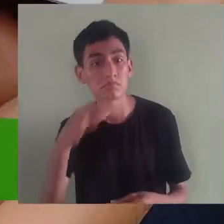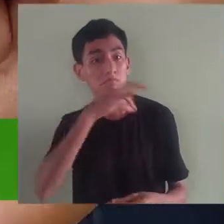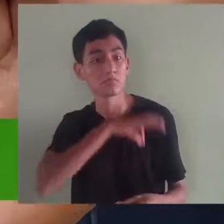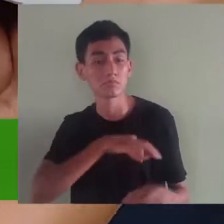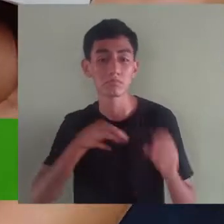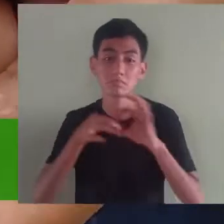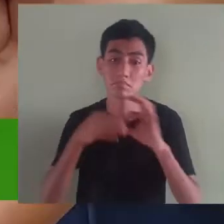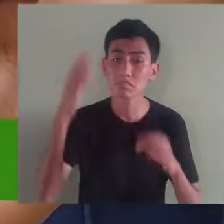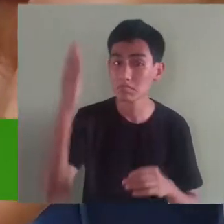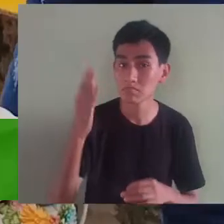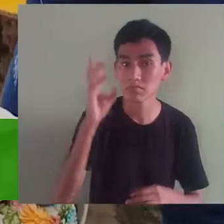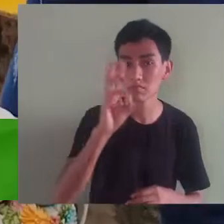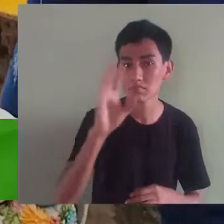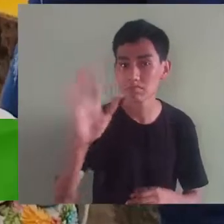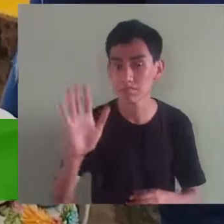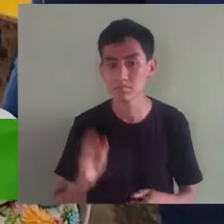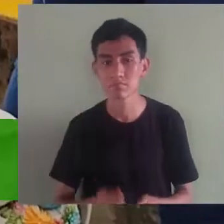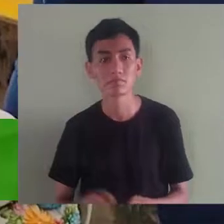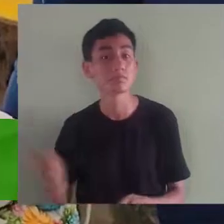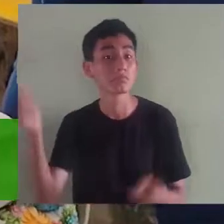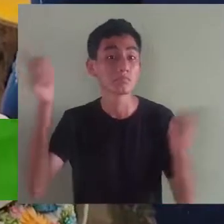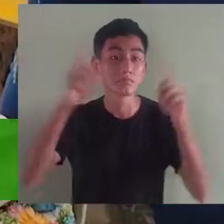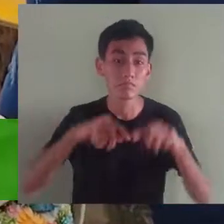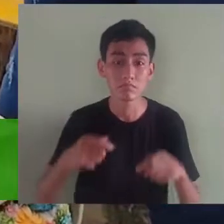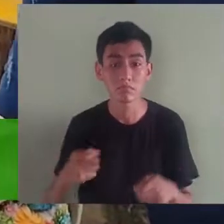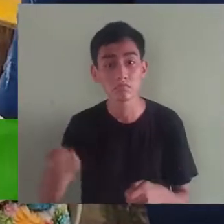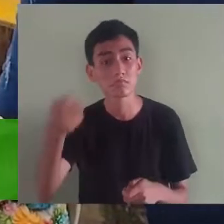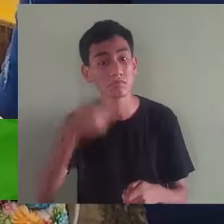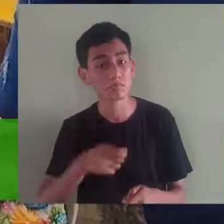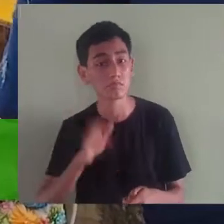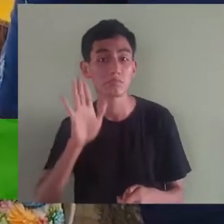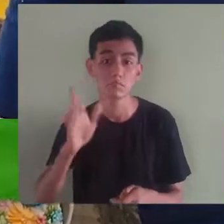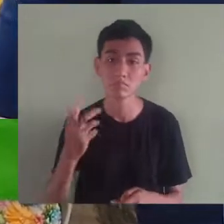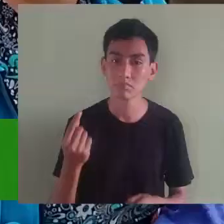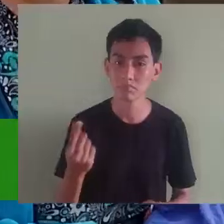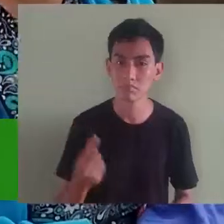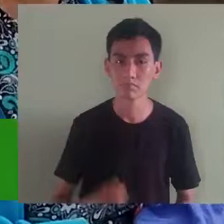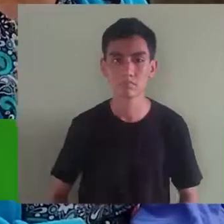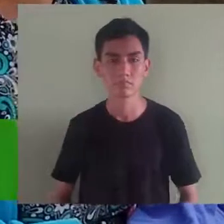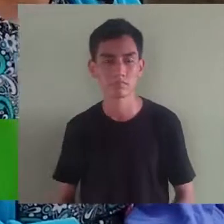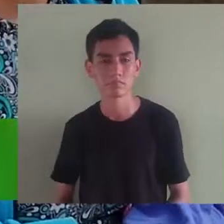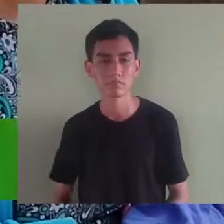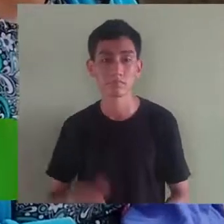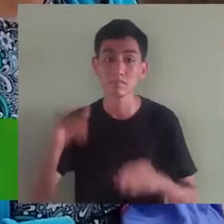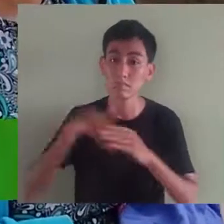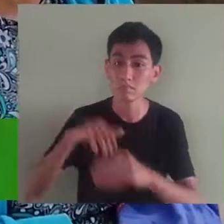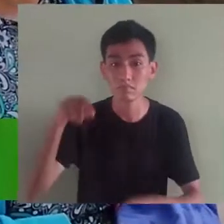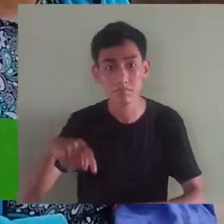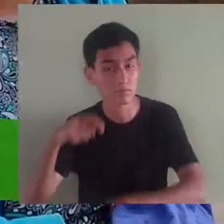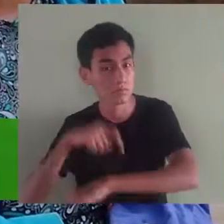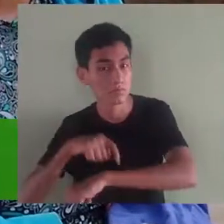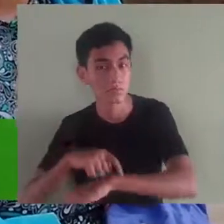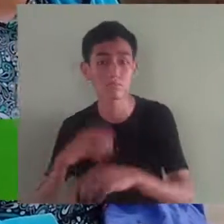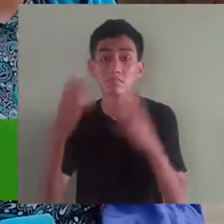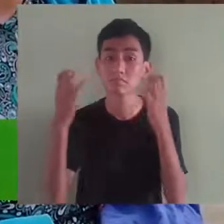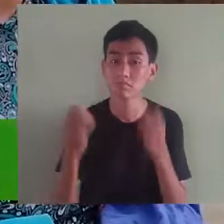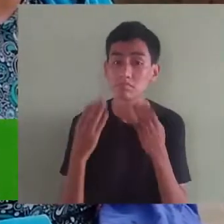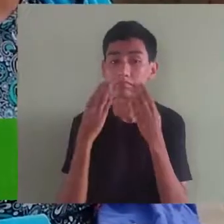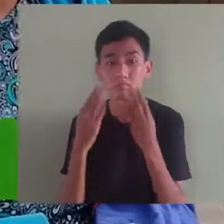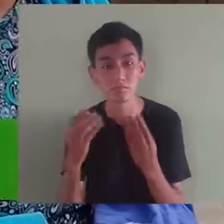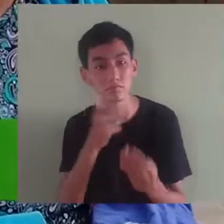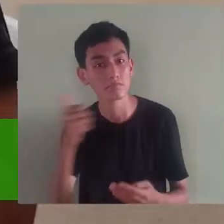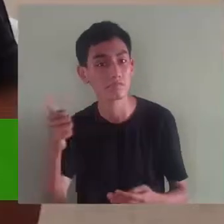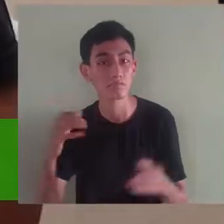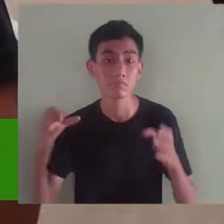pensión 65 al momento de acudir a cobrar su bono. Y en esta oportunidad quiero también agradecer a la Direza,